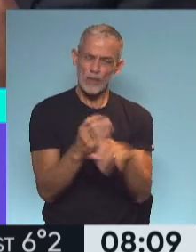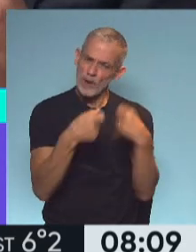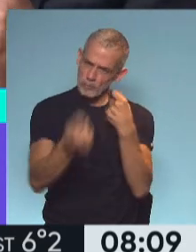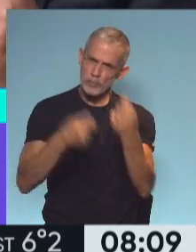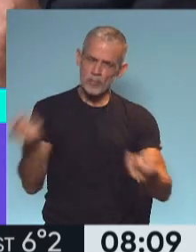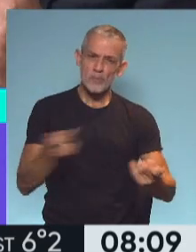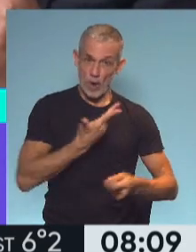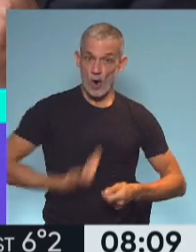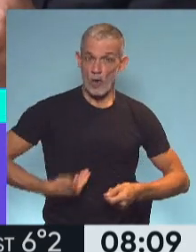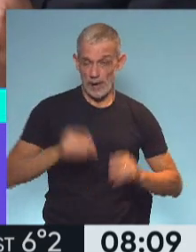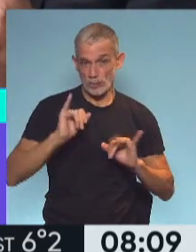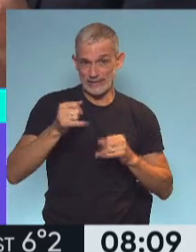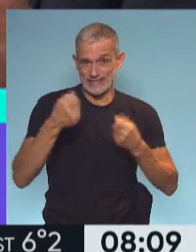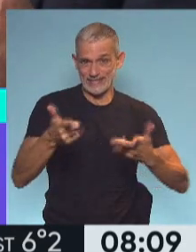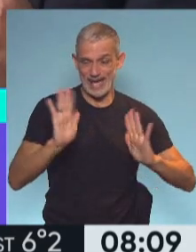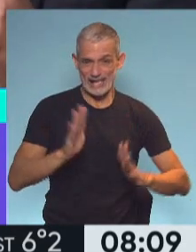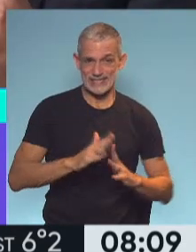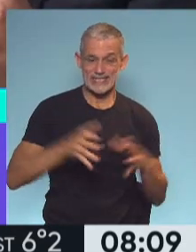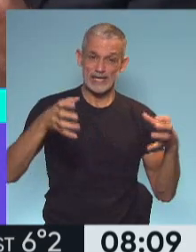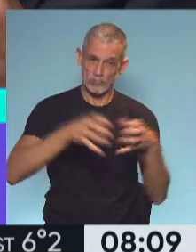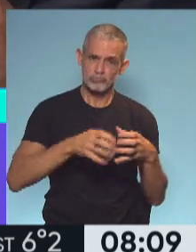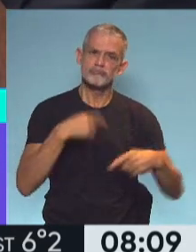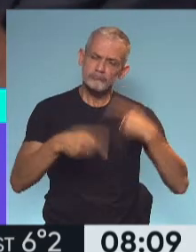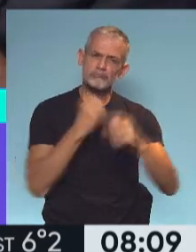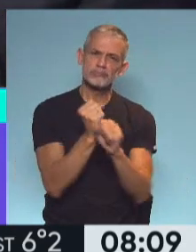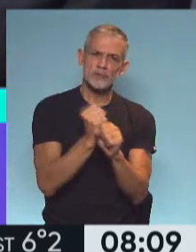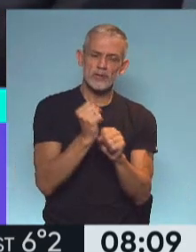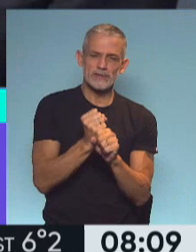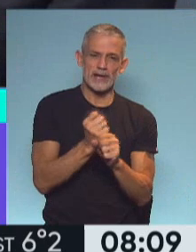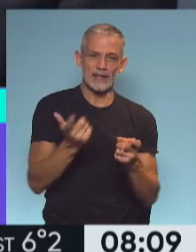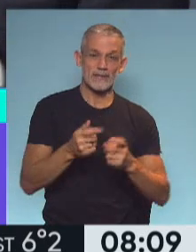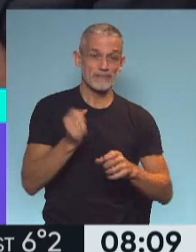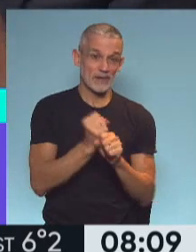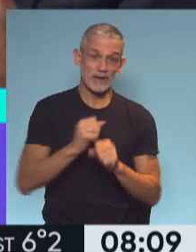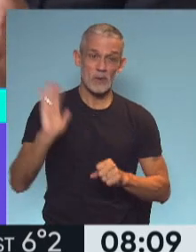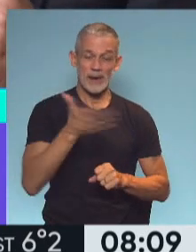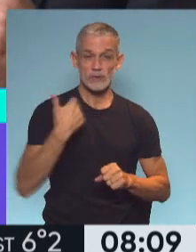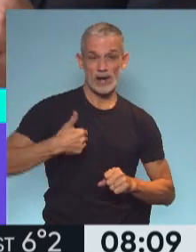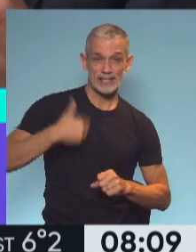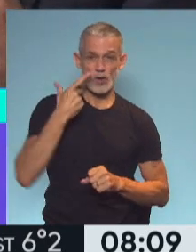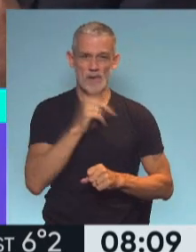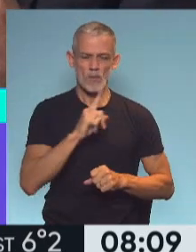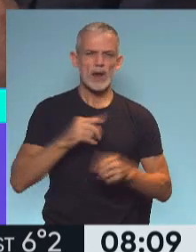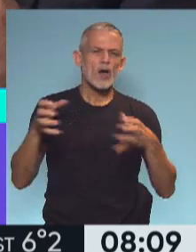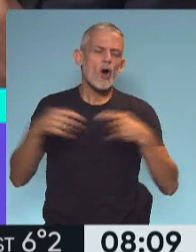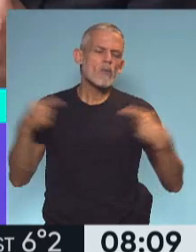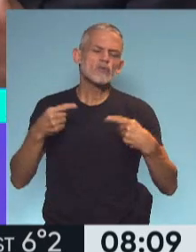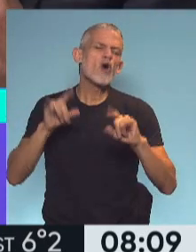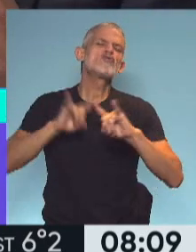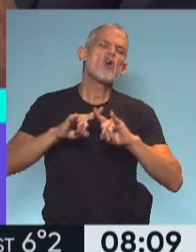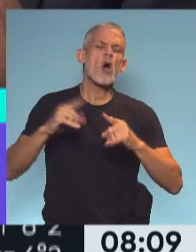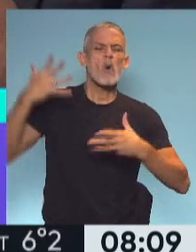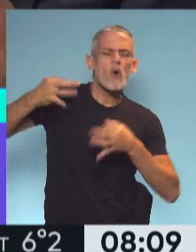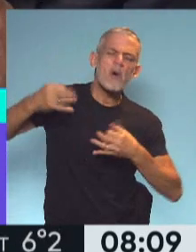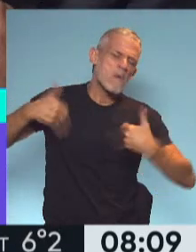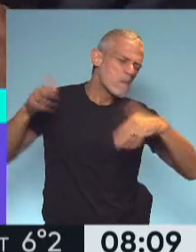es lo que va a hacer el gobierno del Frente de Todos, seguir trabajando para todas y todos los argentinos. Que la oposición siga haciendo este show judicial y